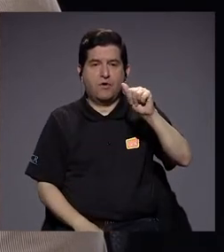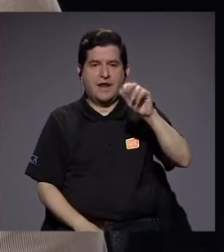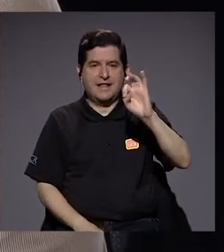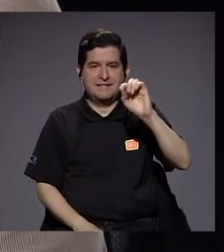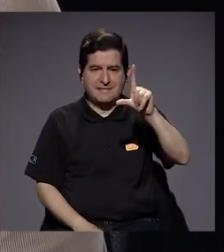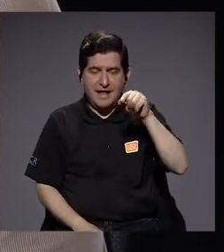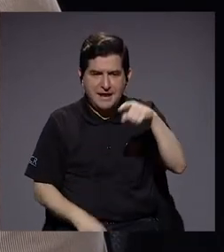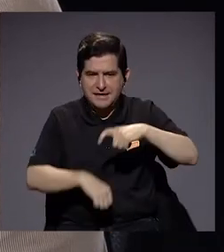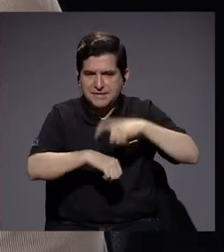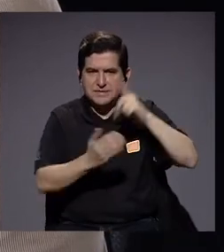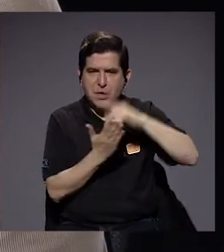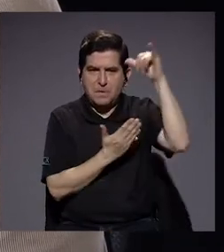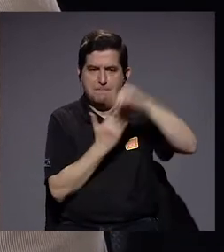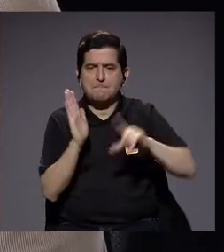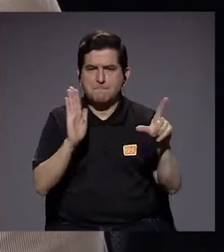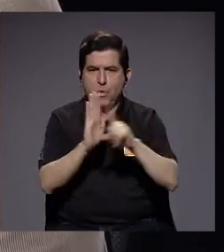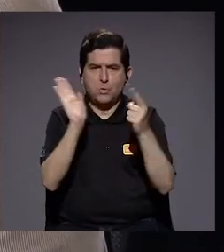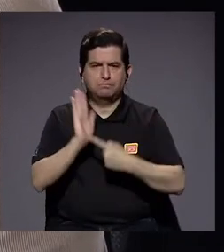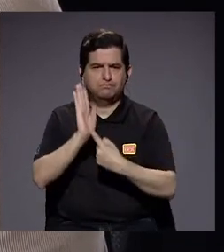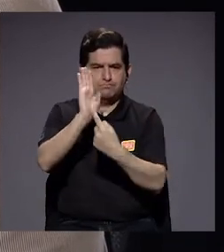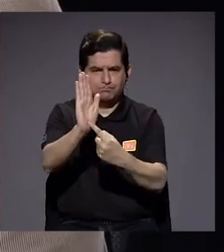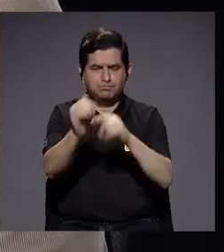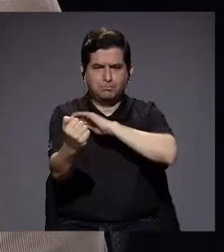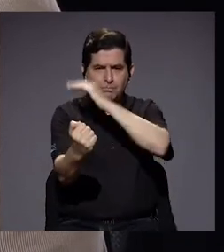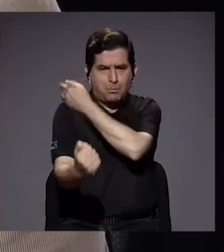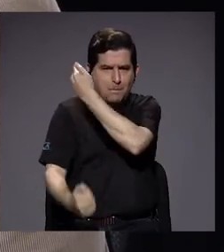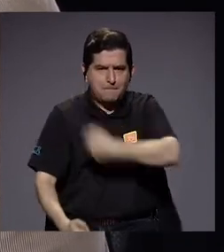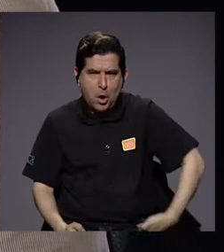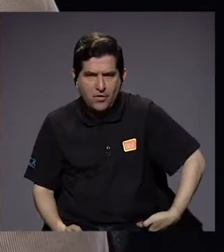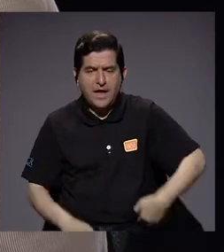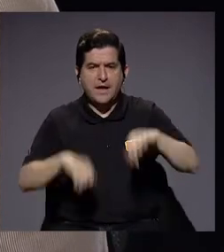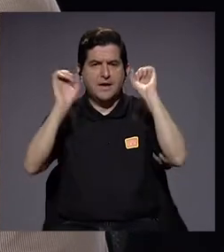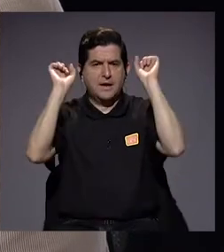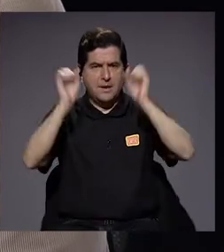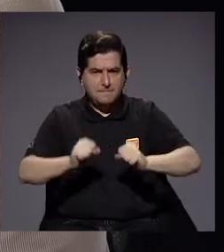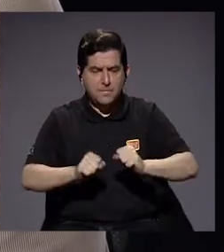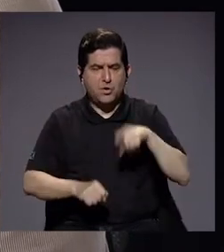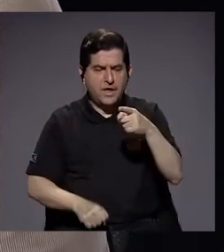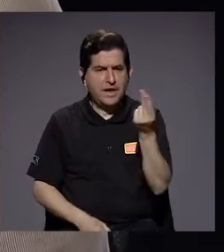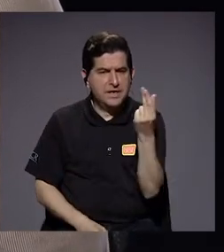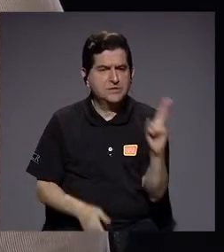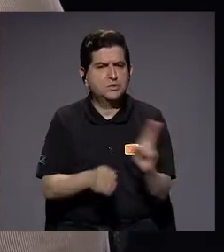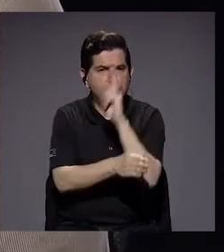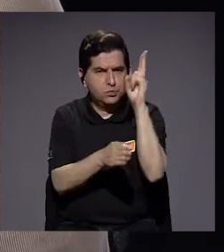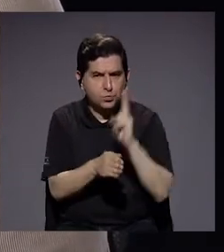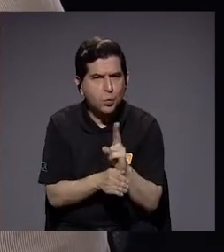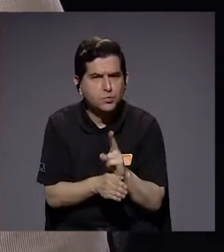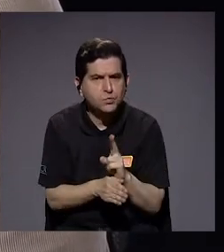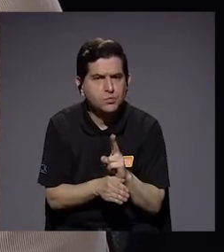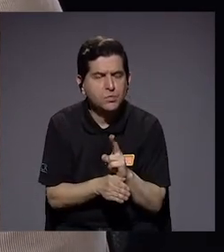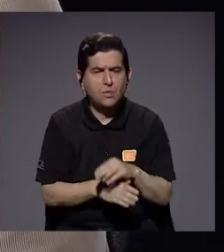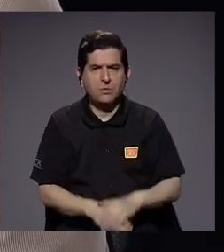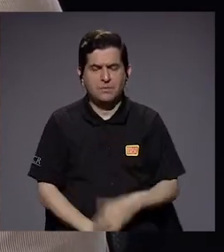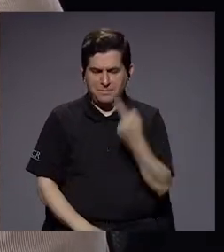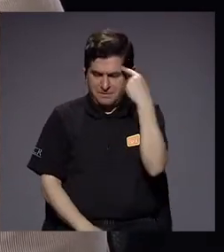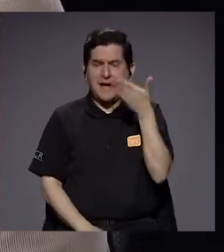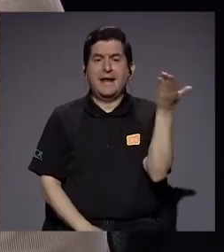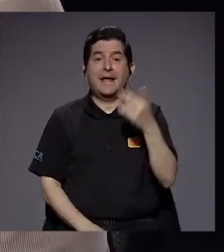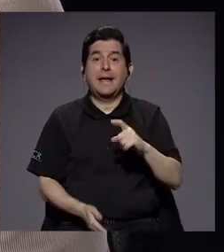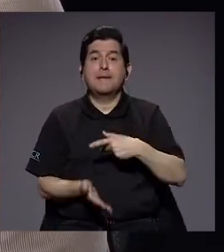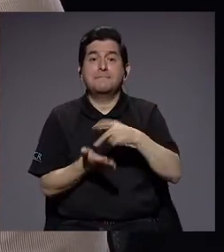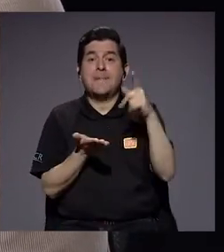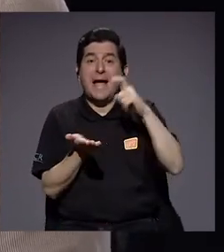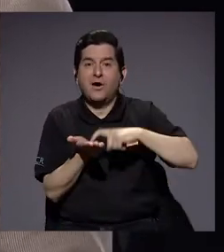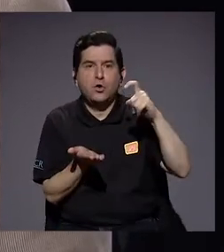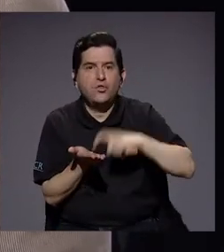ese momento había un proyecto de ley presentado por el Poder Ejecutivo para pagar deuda, pues era algo que yo evidentemente no compartía y